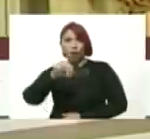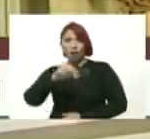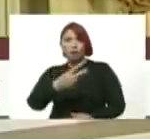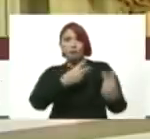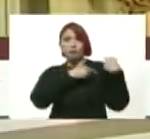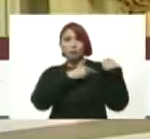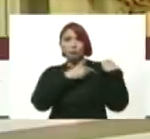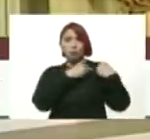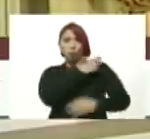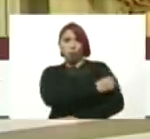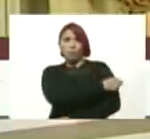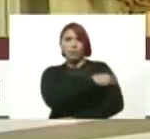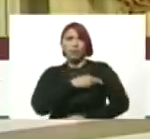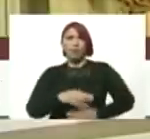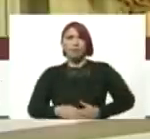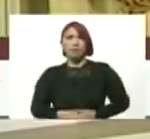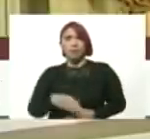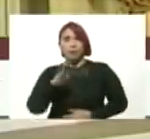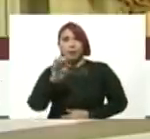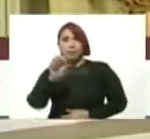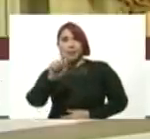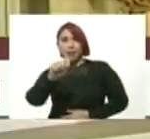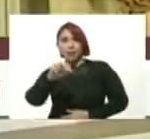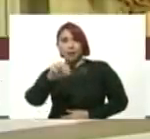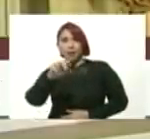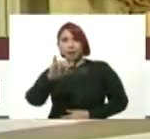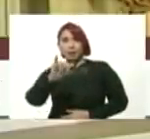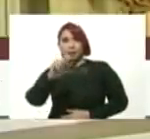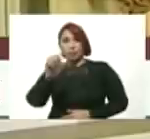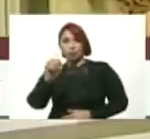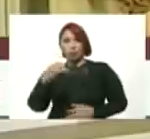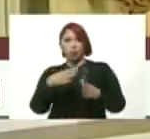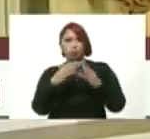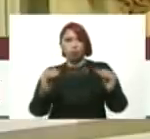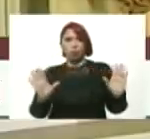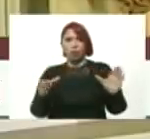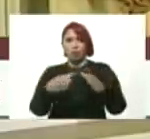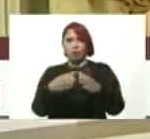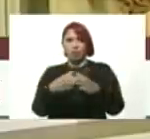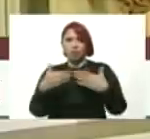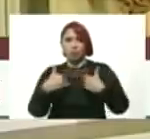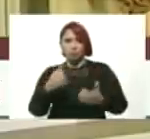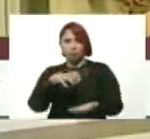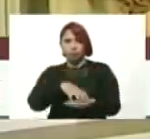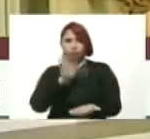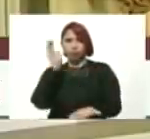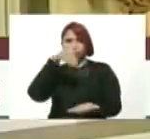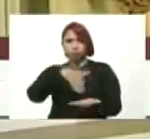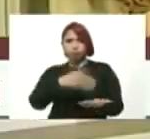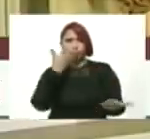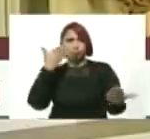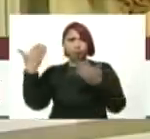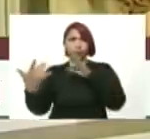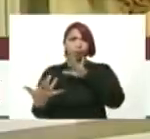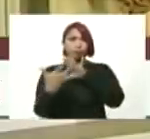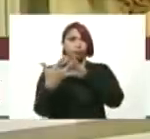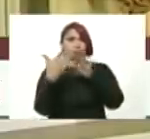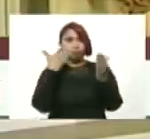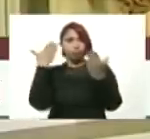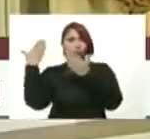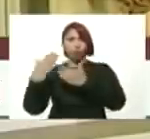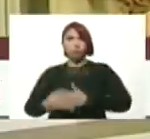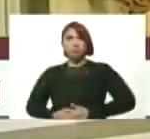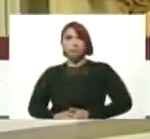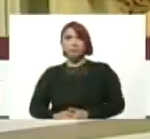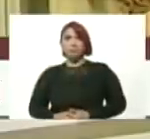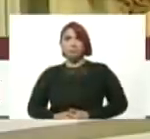hospital benito aguilera y todo el equipo de salud del estado aragua adelante doctora magaly gutiérrez por